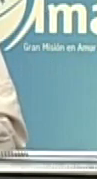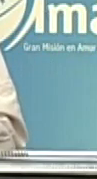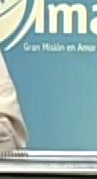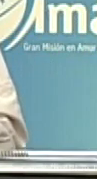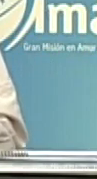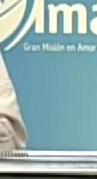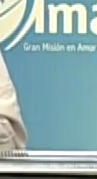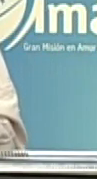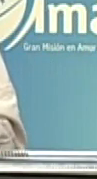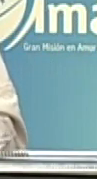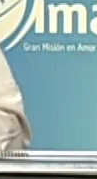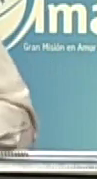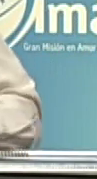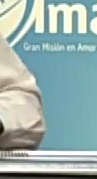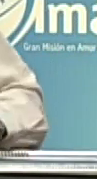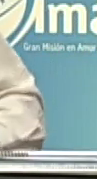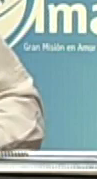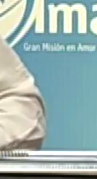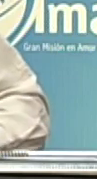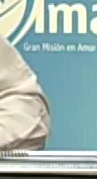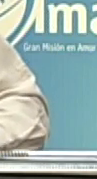historia policial de Venezuela.